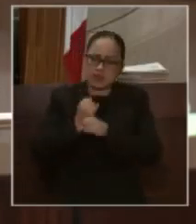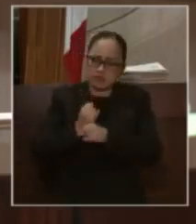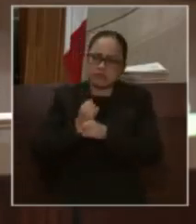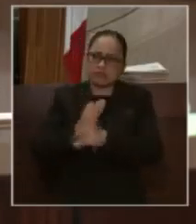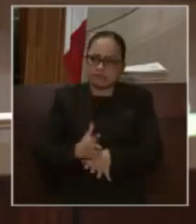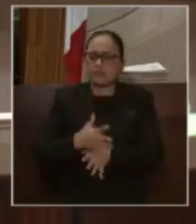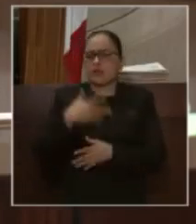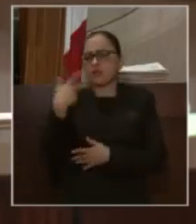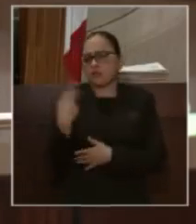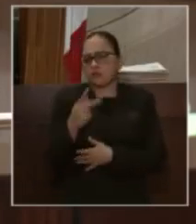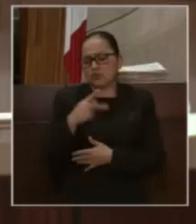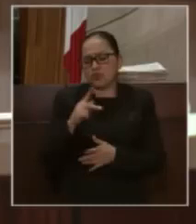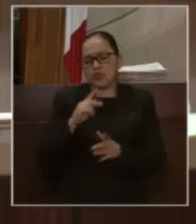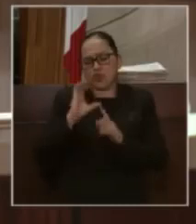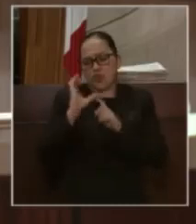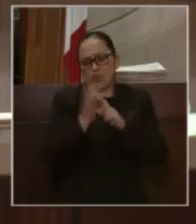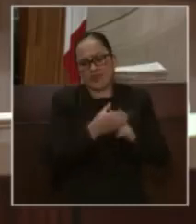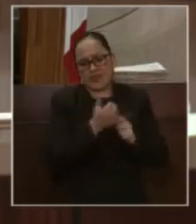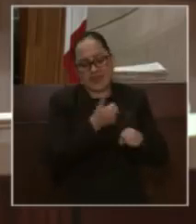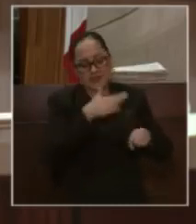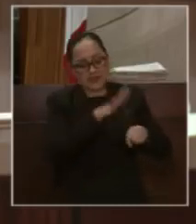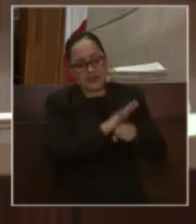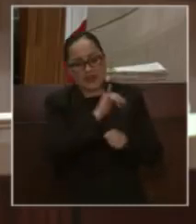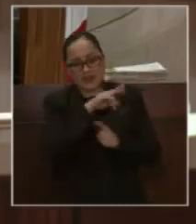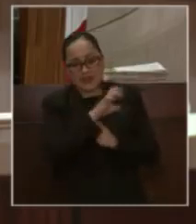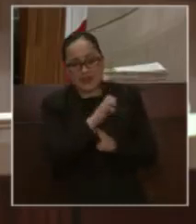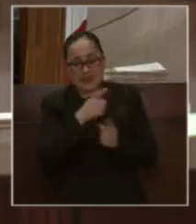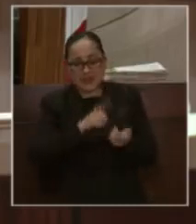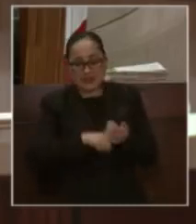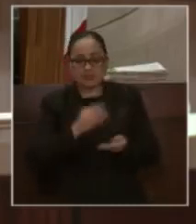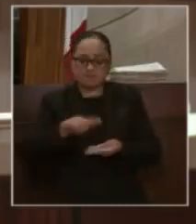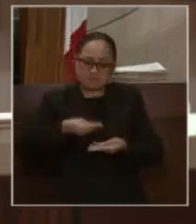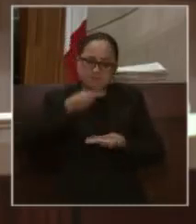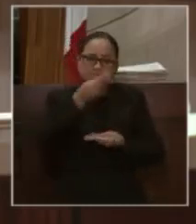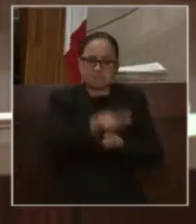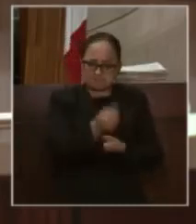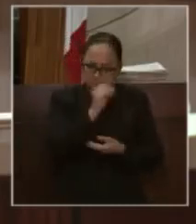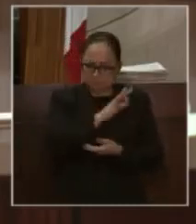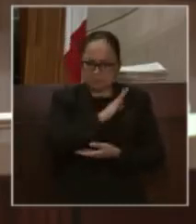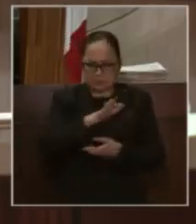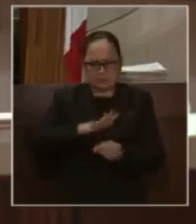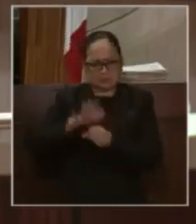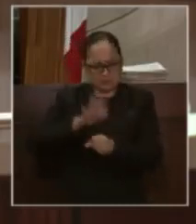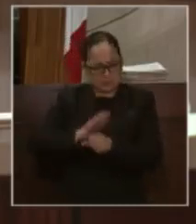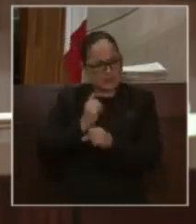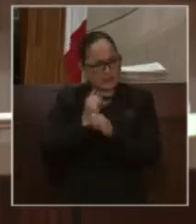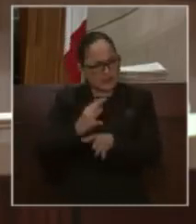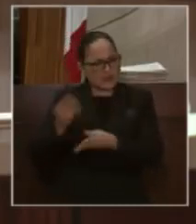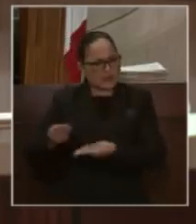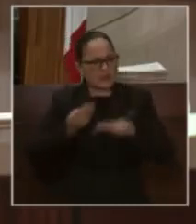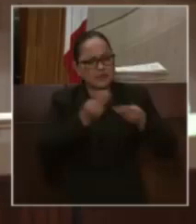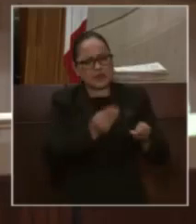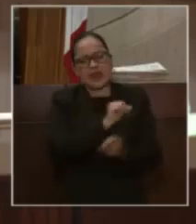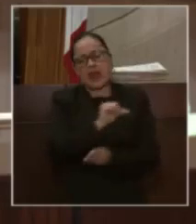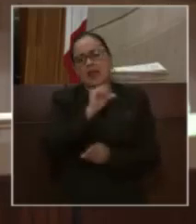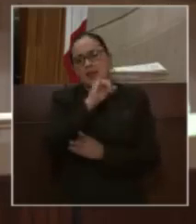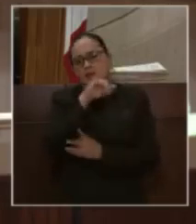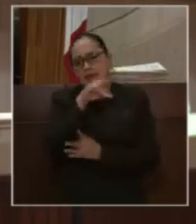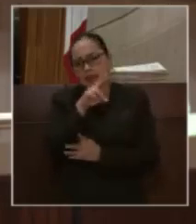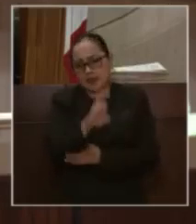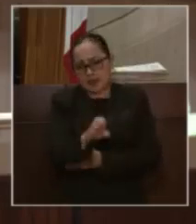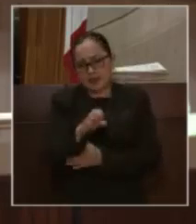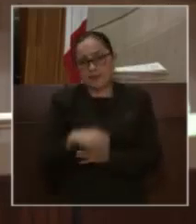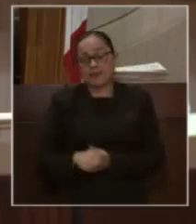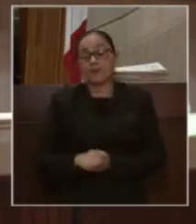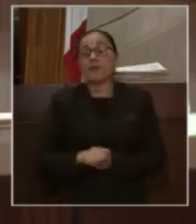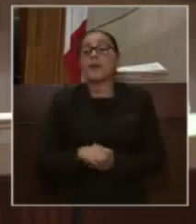que el propio comité le aportaría, yo creo que sin ningún problema, al Instituto Nacional Electoral,